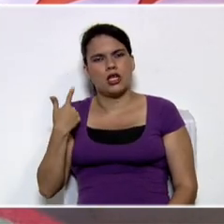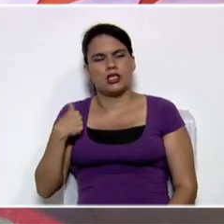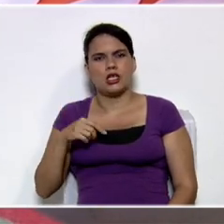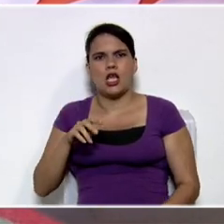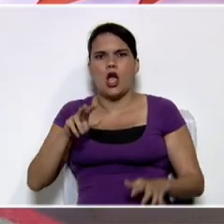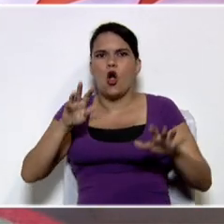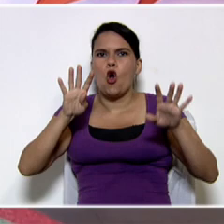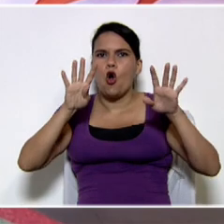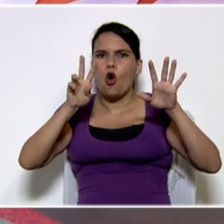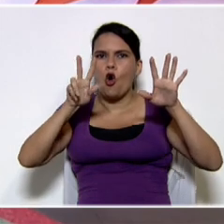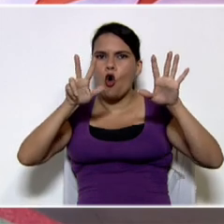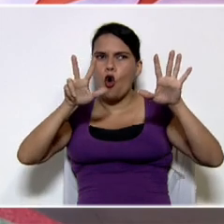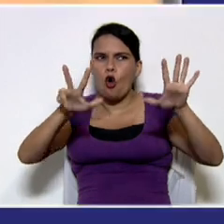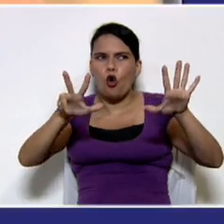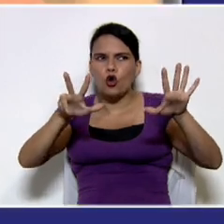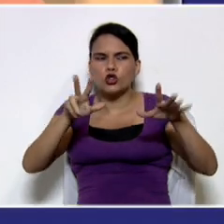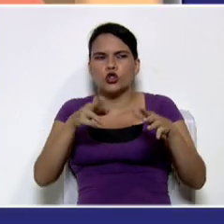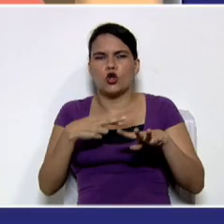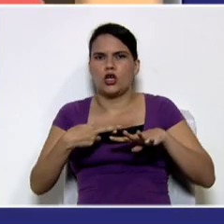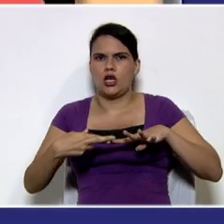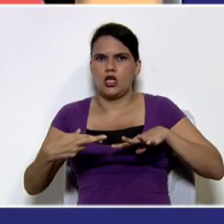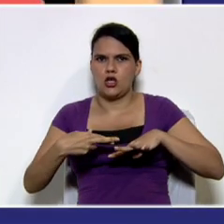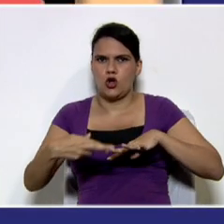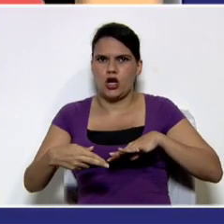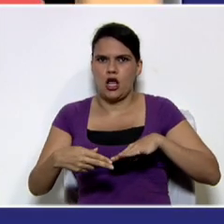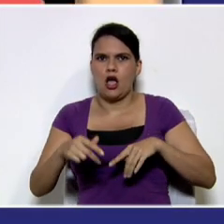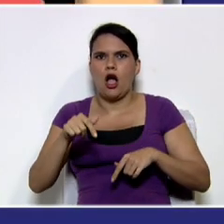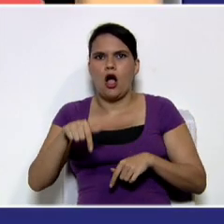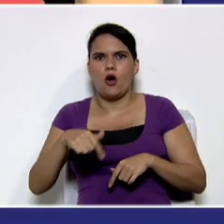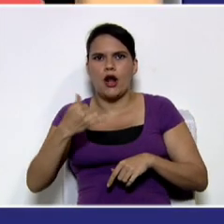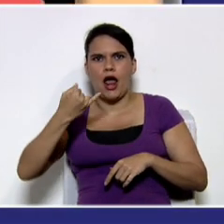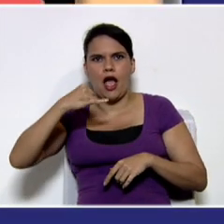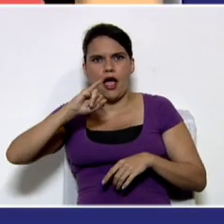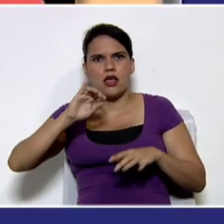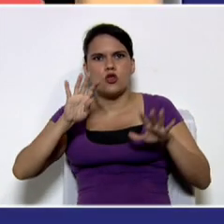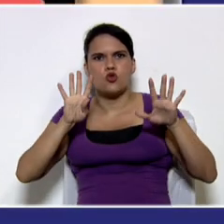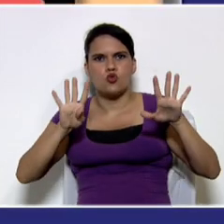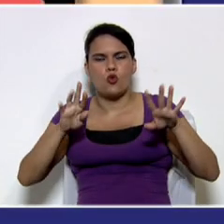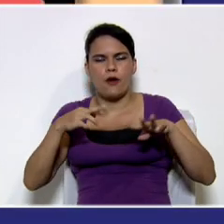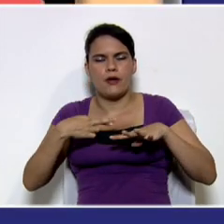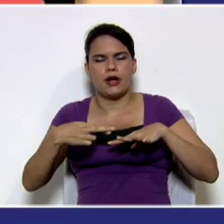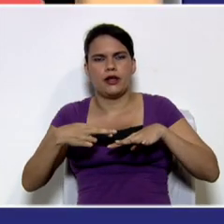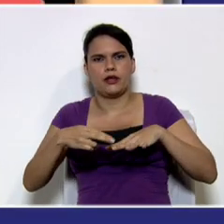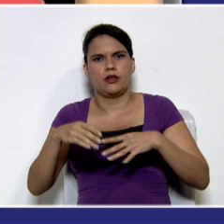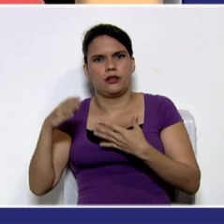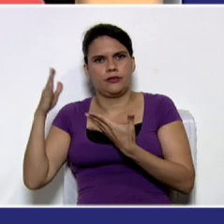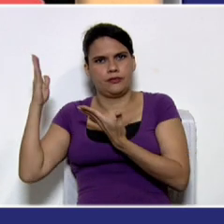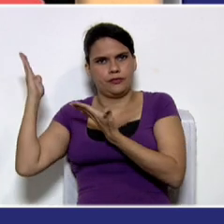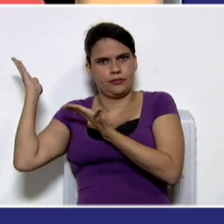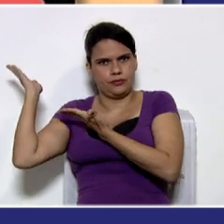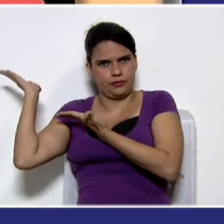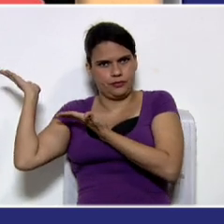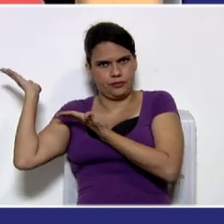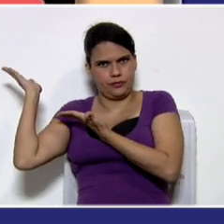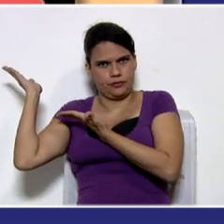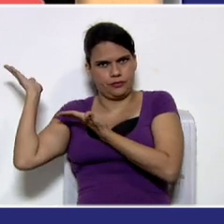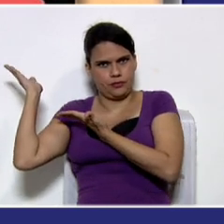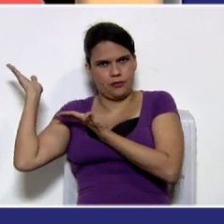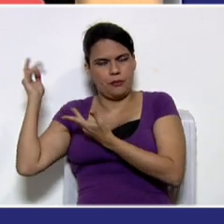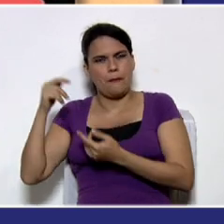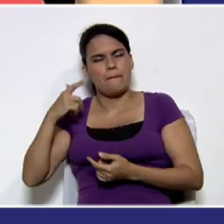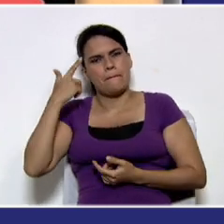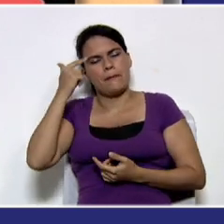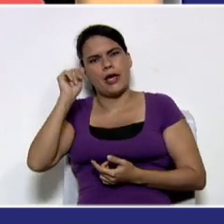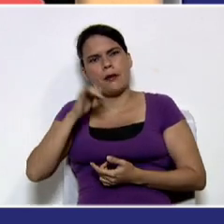regiones, pero posteriormente se amplió hacia 9 regiones. Quiero invitarles en este momento a que observemos un cartograma para poder distinguir cuáles